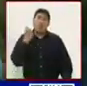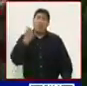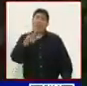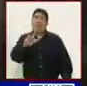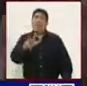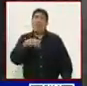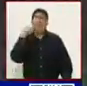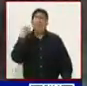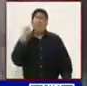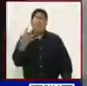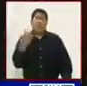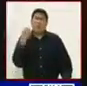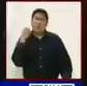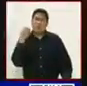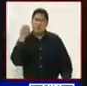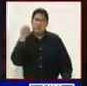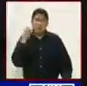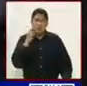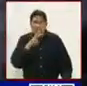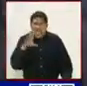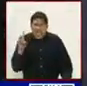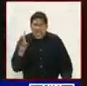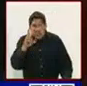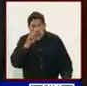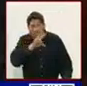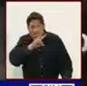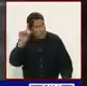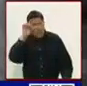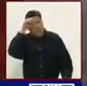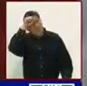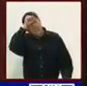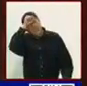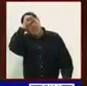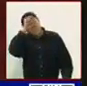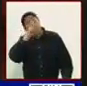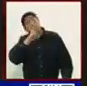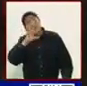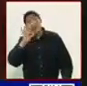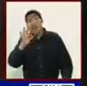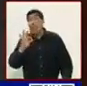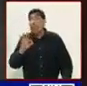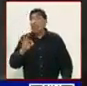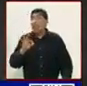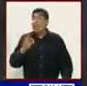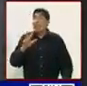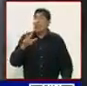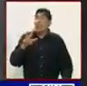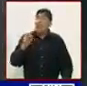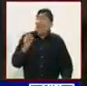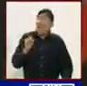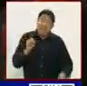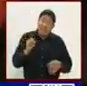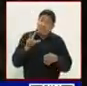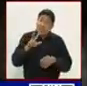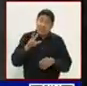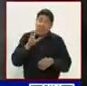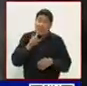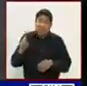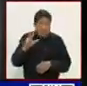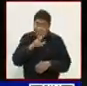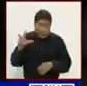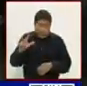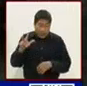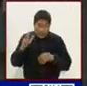13, 14, 27, 28, 29, 30, 31,